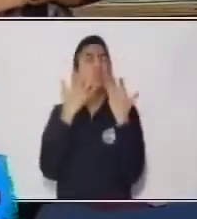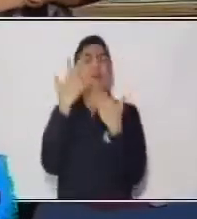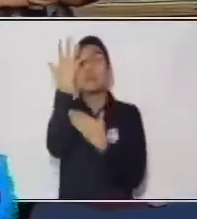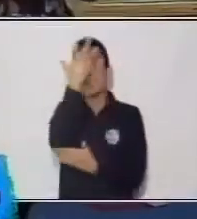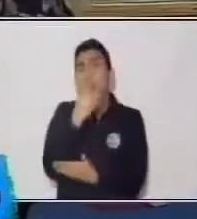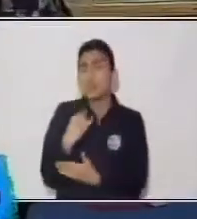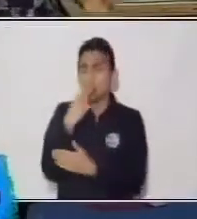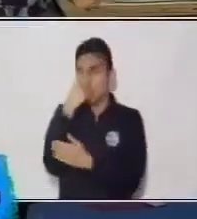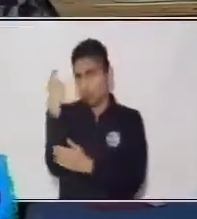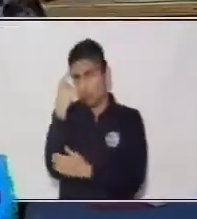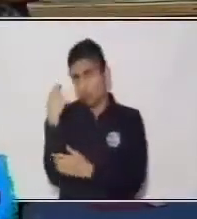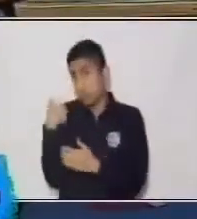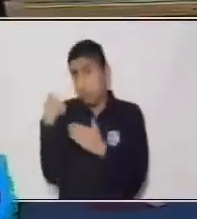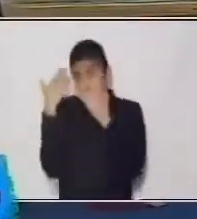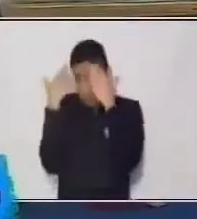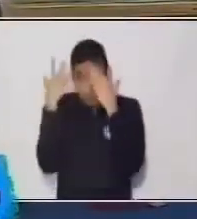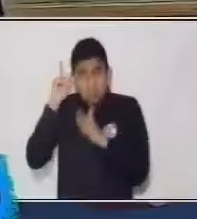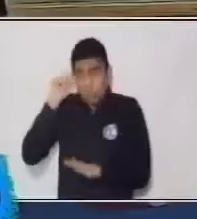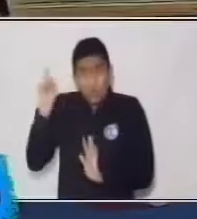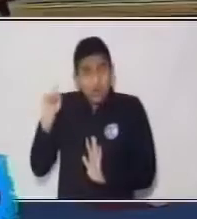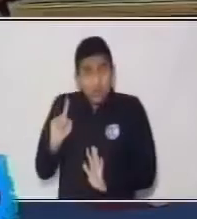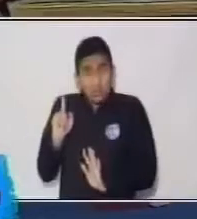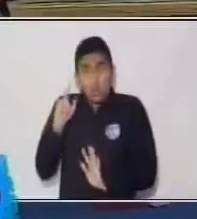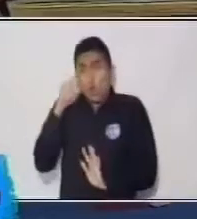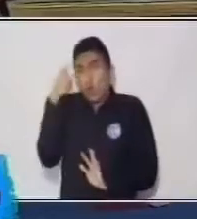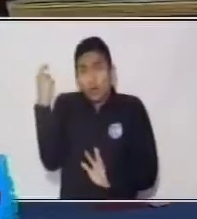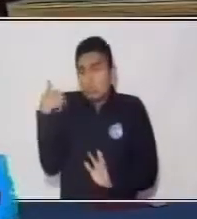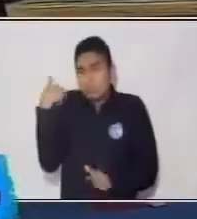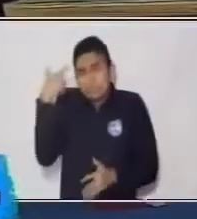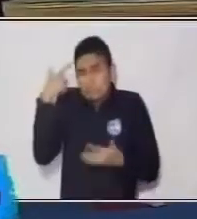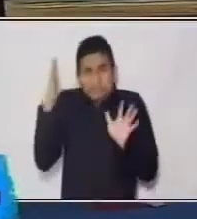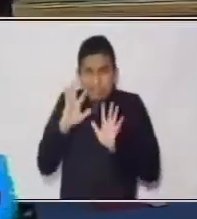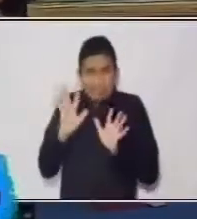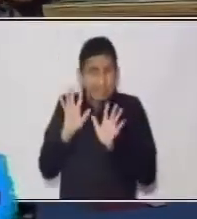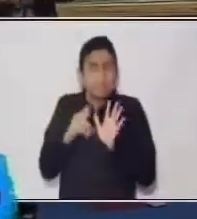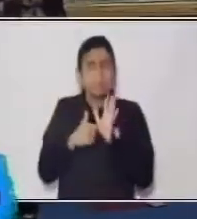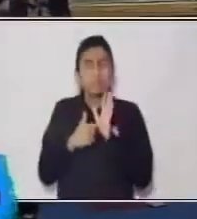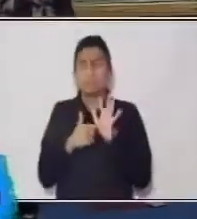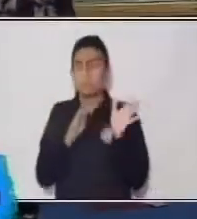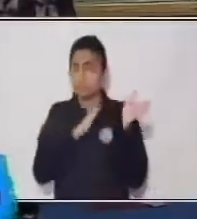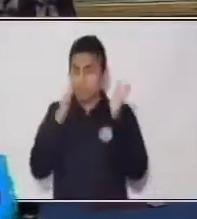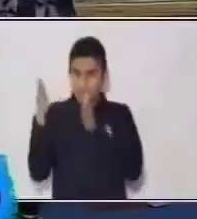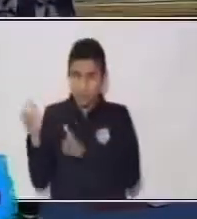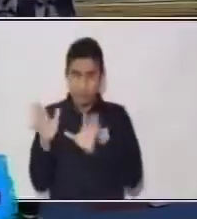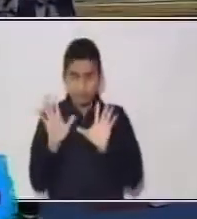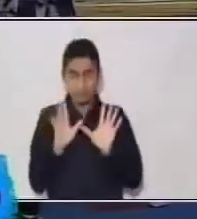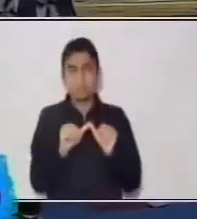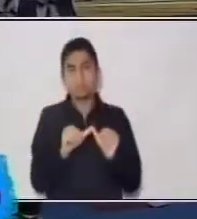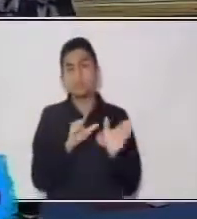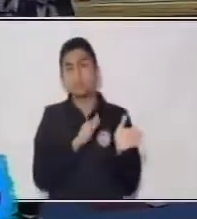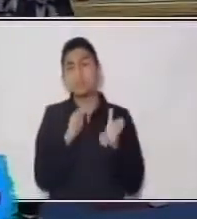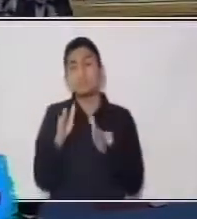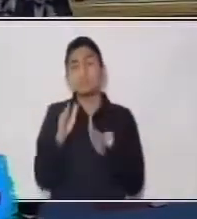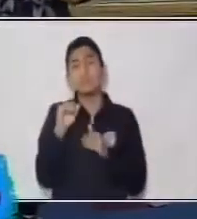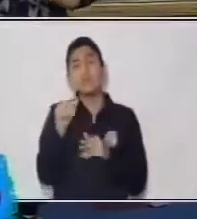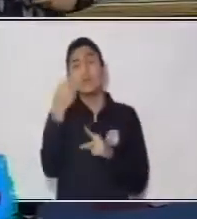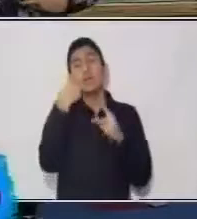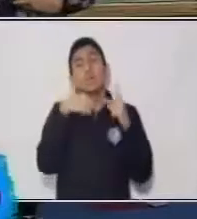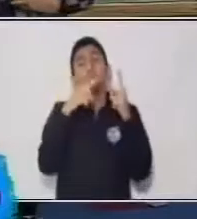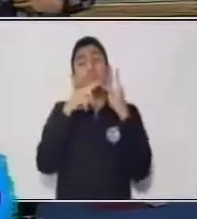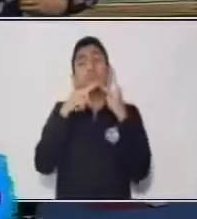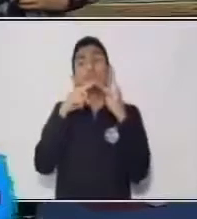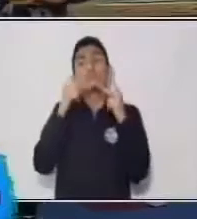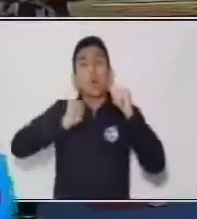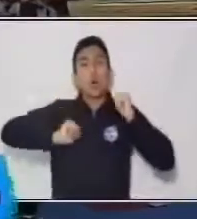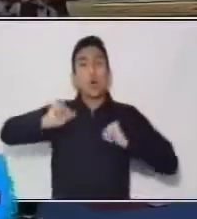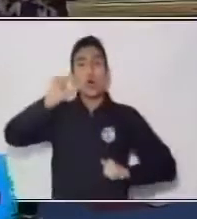interesante obra. No sabemos su autor, es un autor anónimo, ¿verdad? Seguidamente ahora vamos a ver otra obra literaria. Vamos a